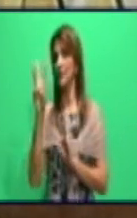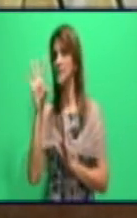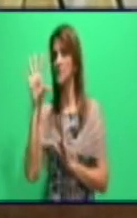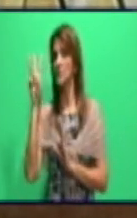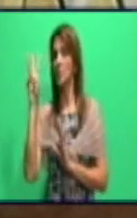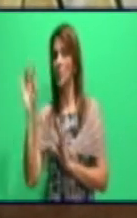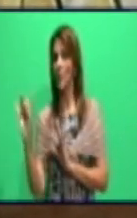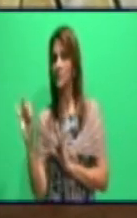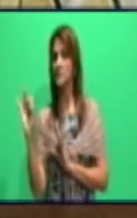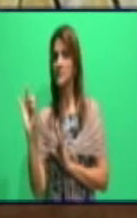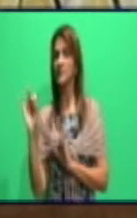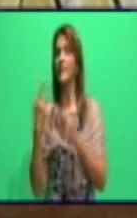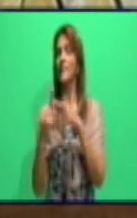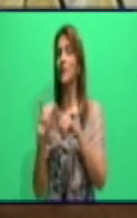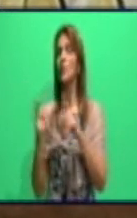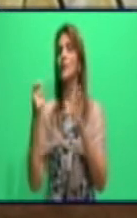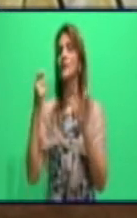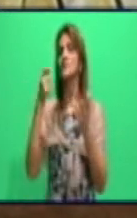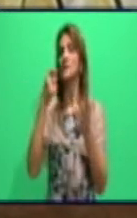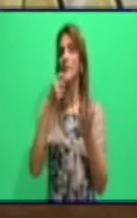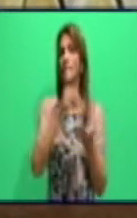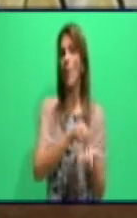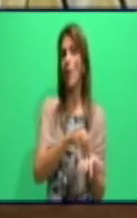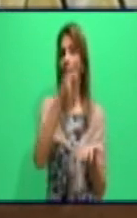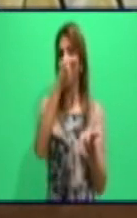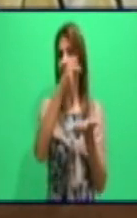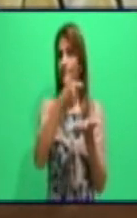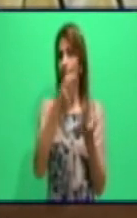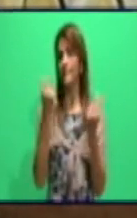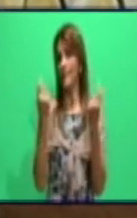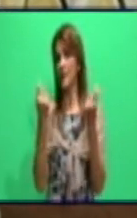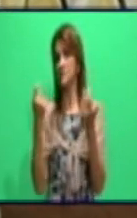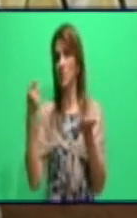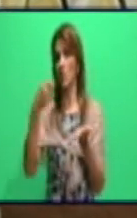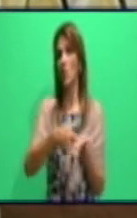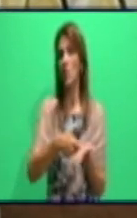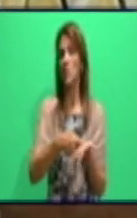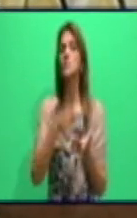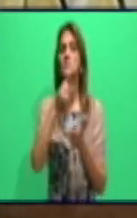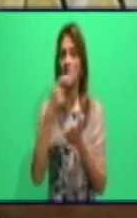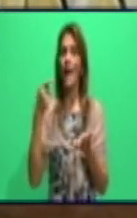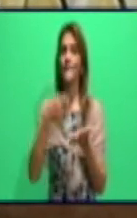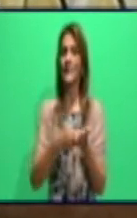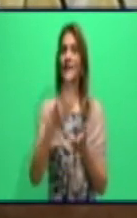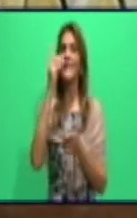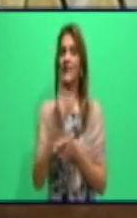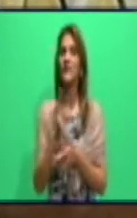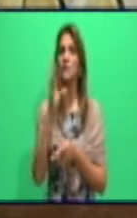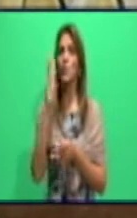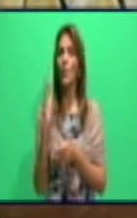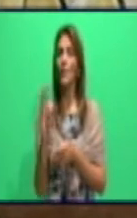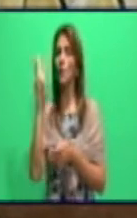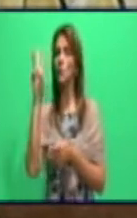aplique en precios especulativos o abusivos estamos la obligación de aplicar el decreto 30 que